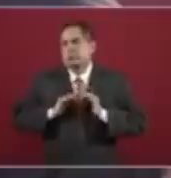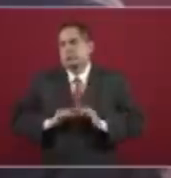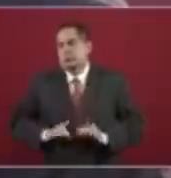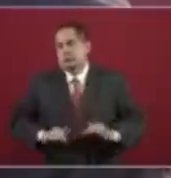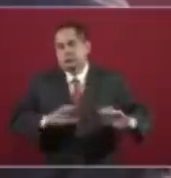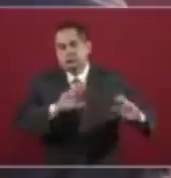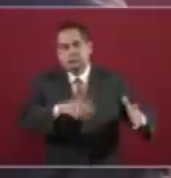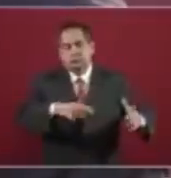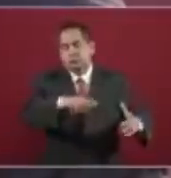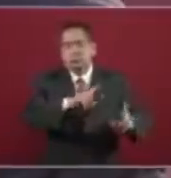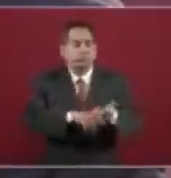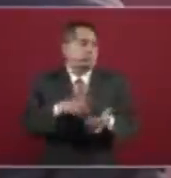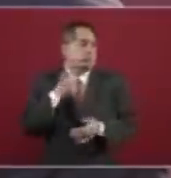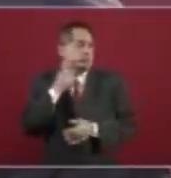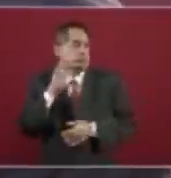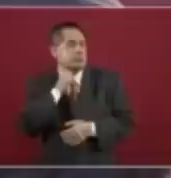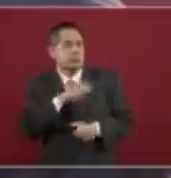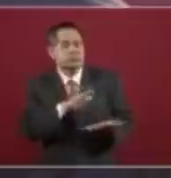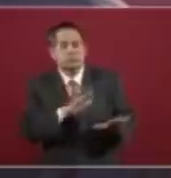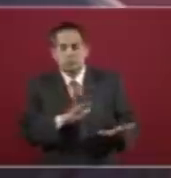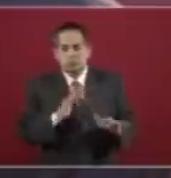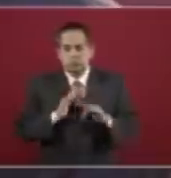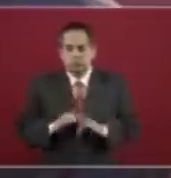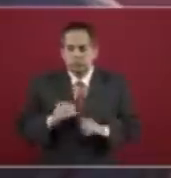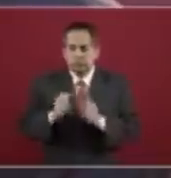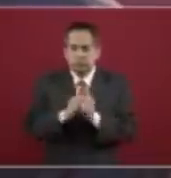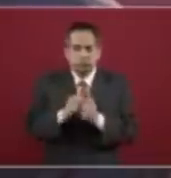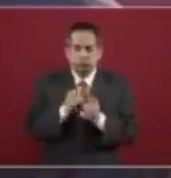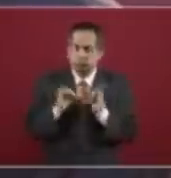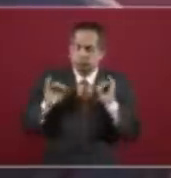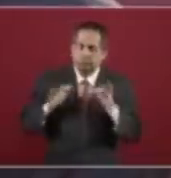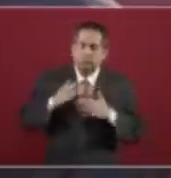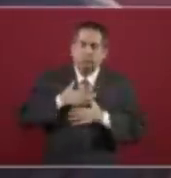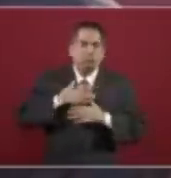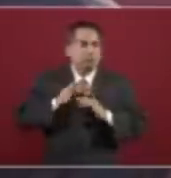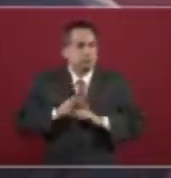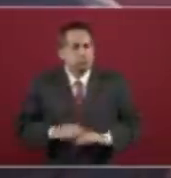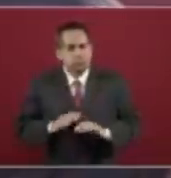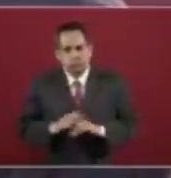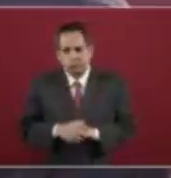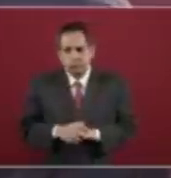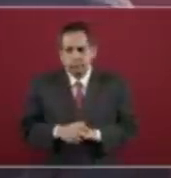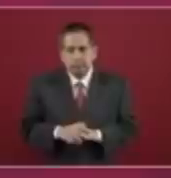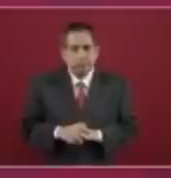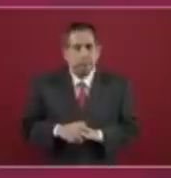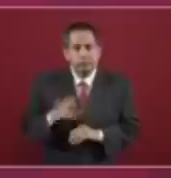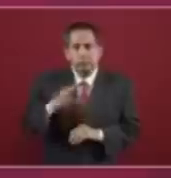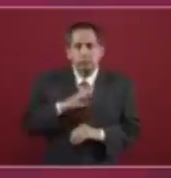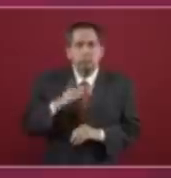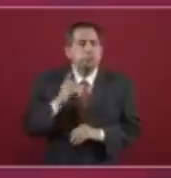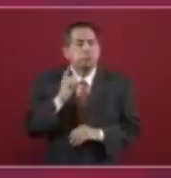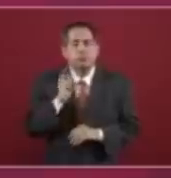los legisladores actúan con independencia, no hay